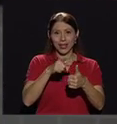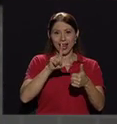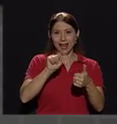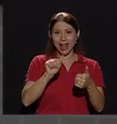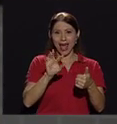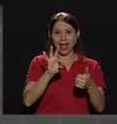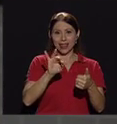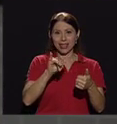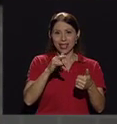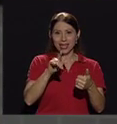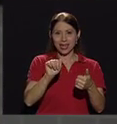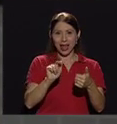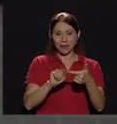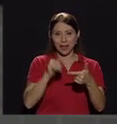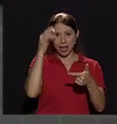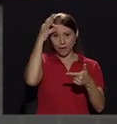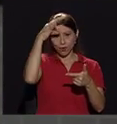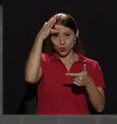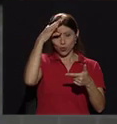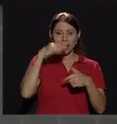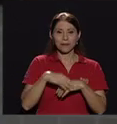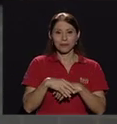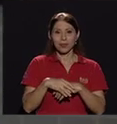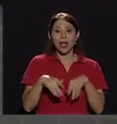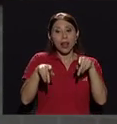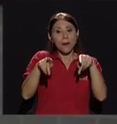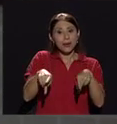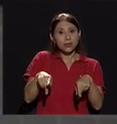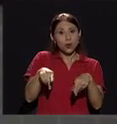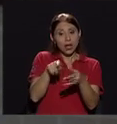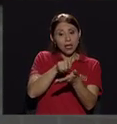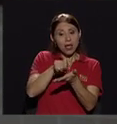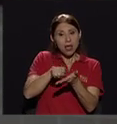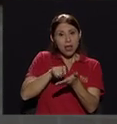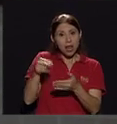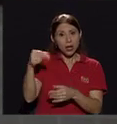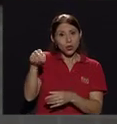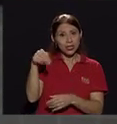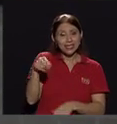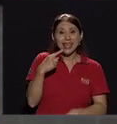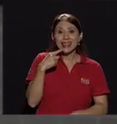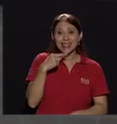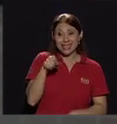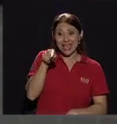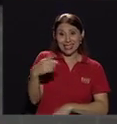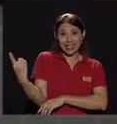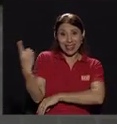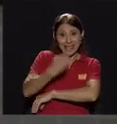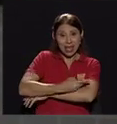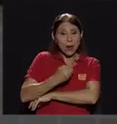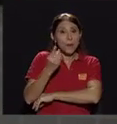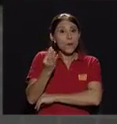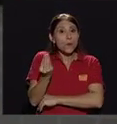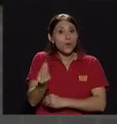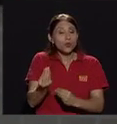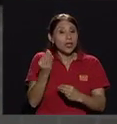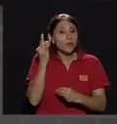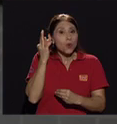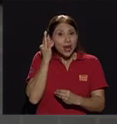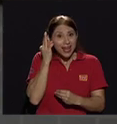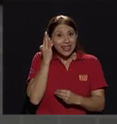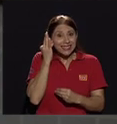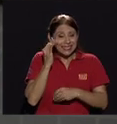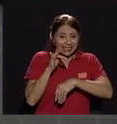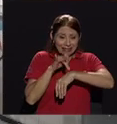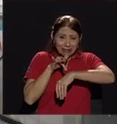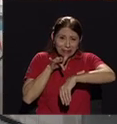Fortuna. Y recupera quien hizo la noticia que ese día muchísimas mujeres salieron de madrugada,